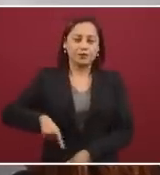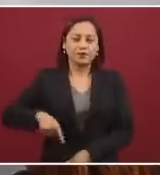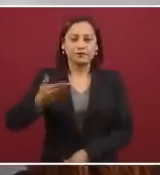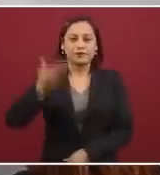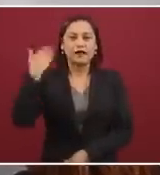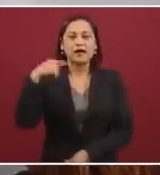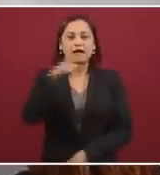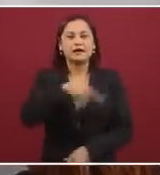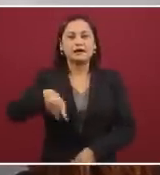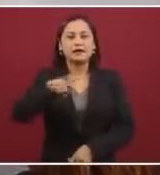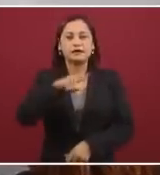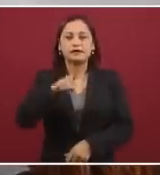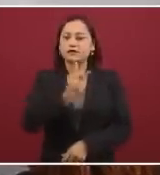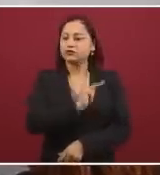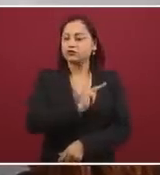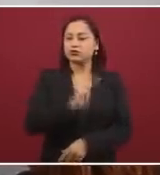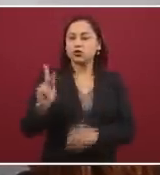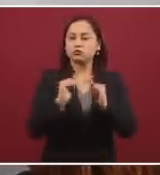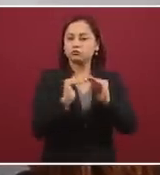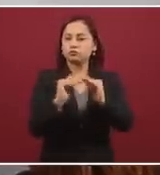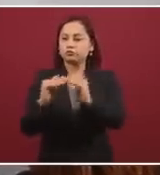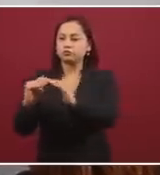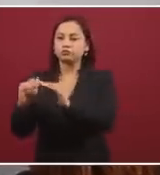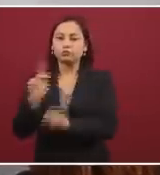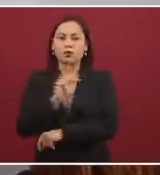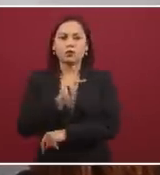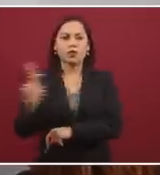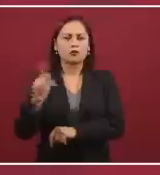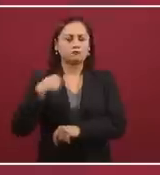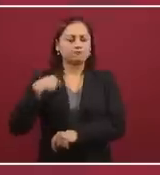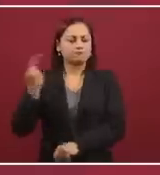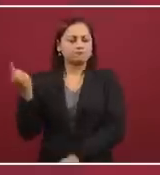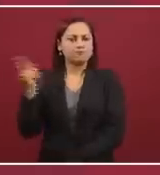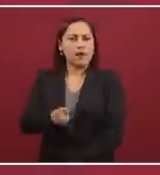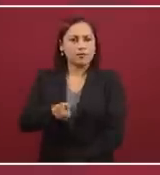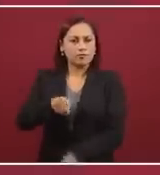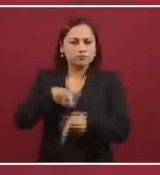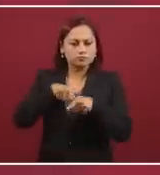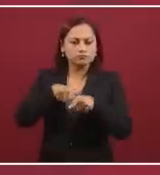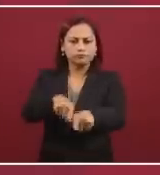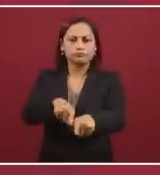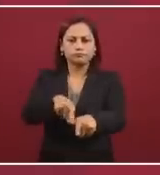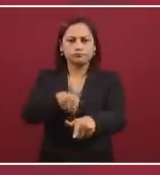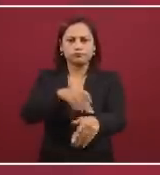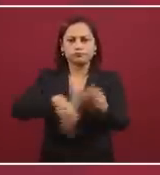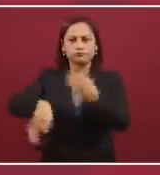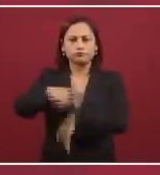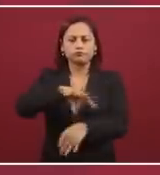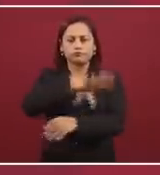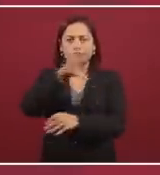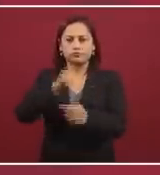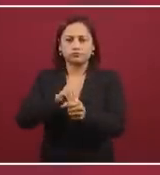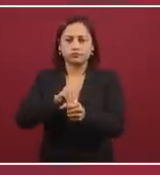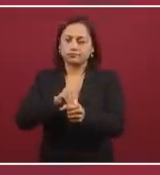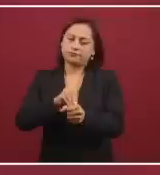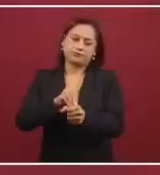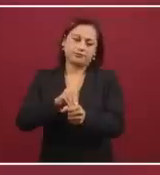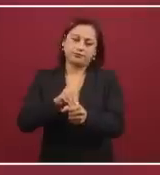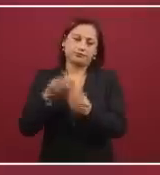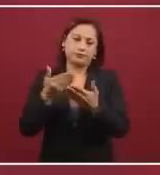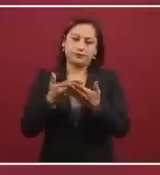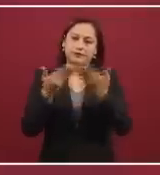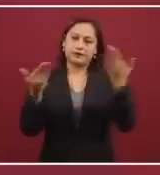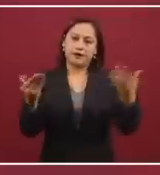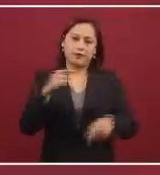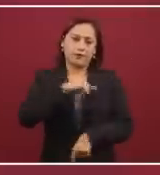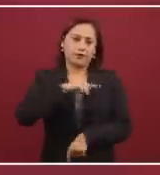la presidencia eso sí se los puedo asegurar nosotros no nos